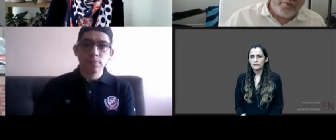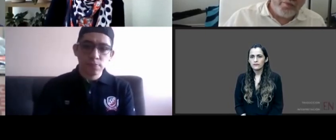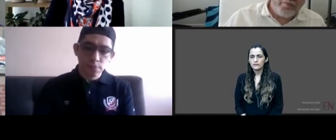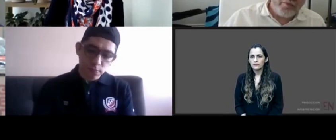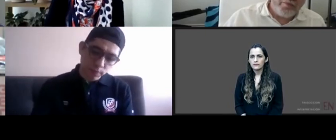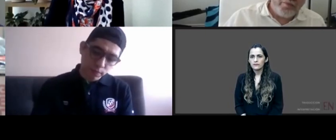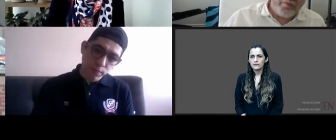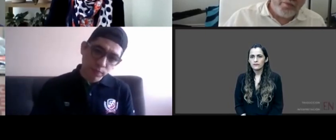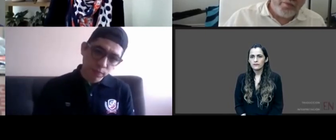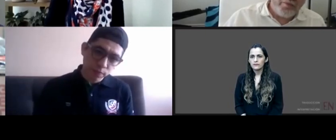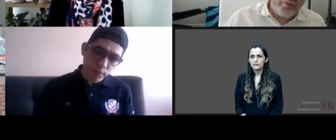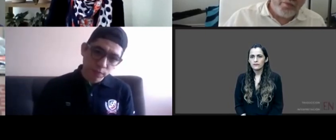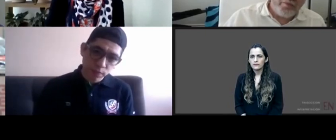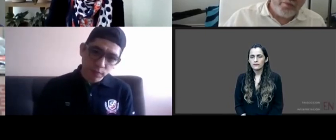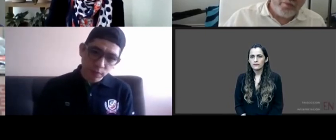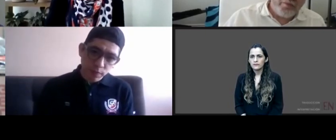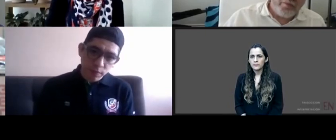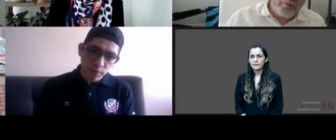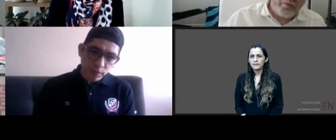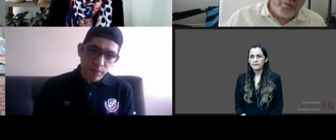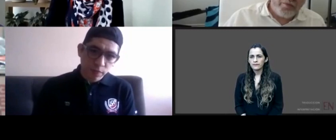No caltipe